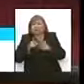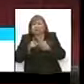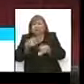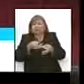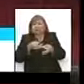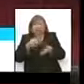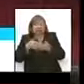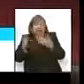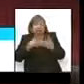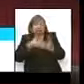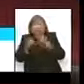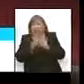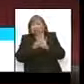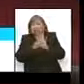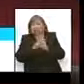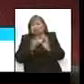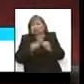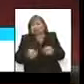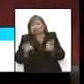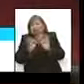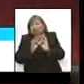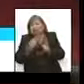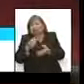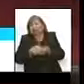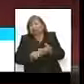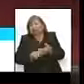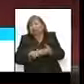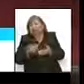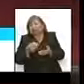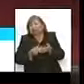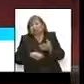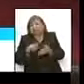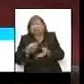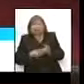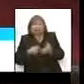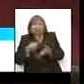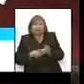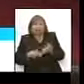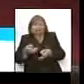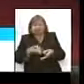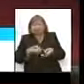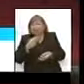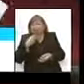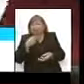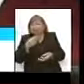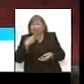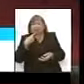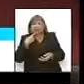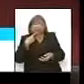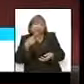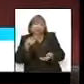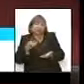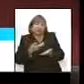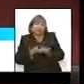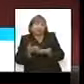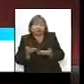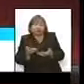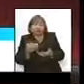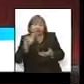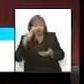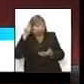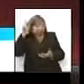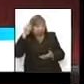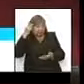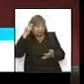Cualquier ley importante que tiene que ver con los grupos económicos presionan, hablan, dicen, son los que mandan en el país, desde el punto de vista de la